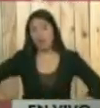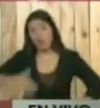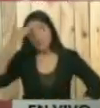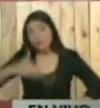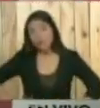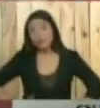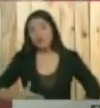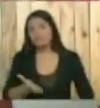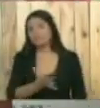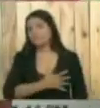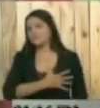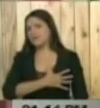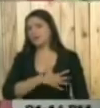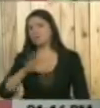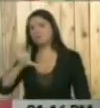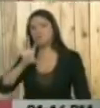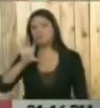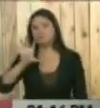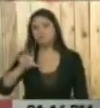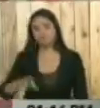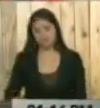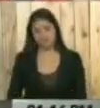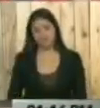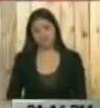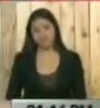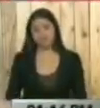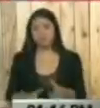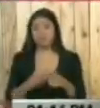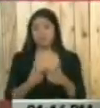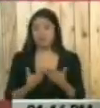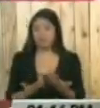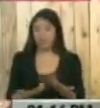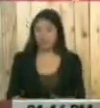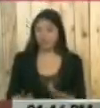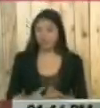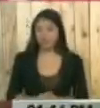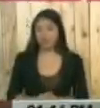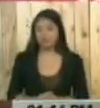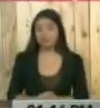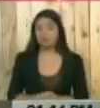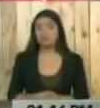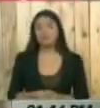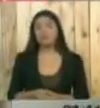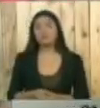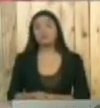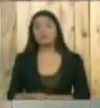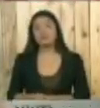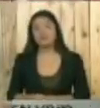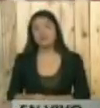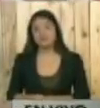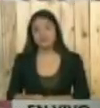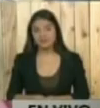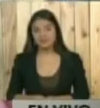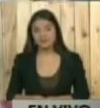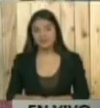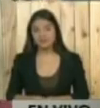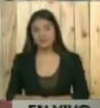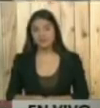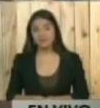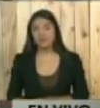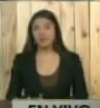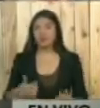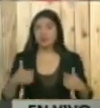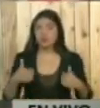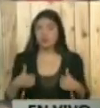digno patriota. Entonces, como dicen por allí, que yo soy